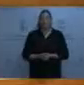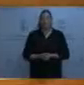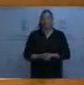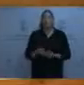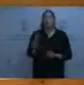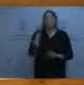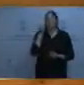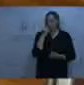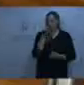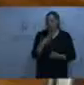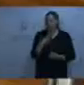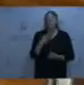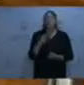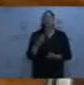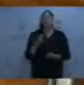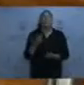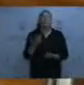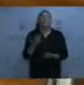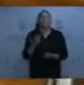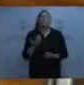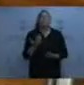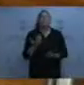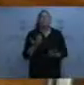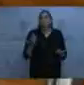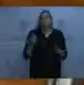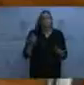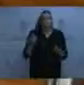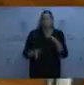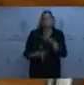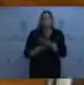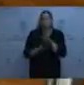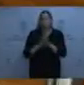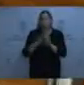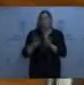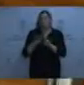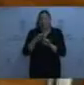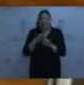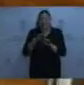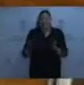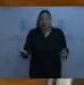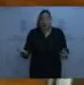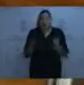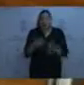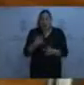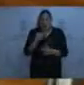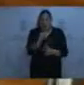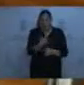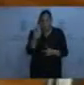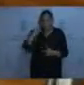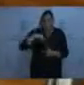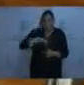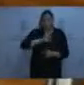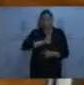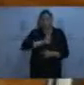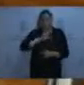Bien, sí, presidente, pues prácticamente sin solución de continuidad, lo que he dicho para la señora